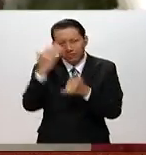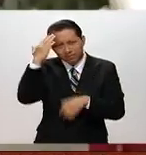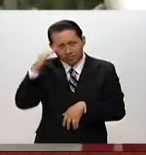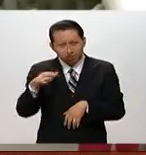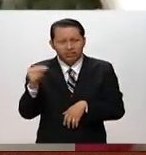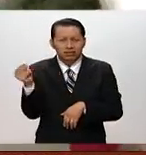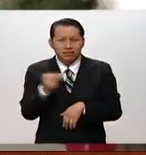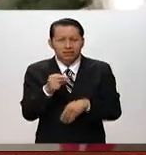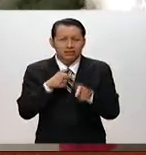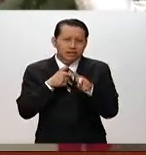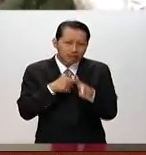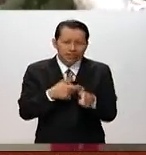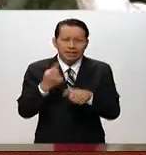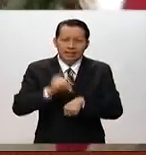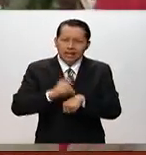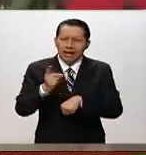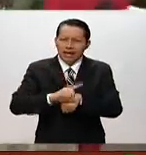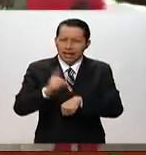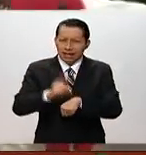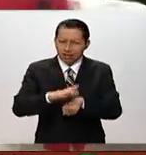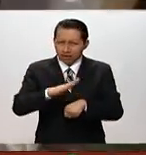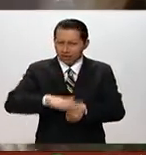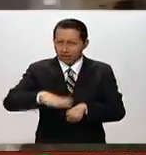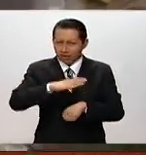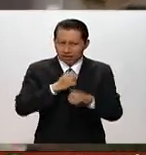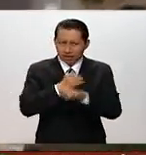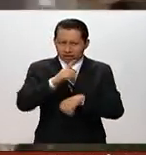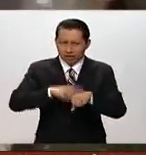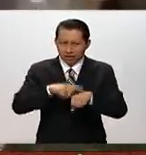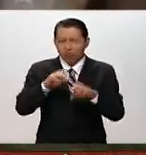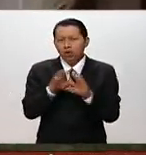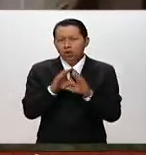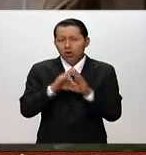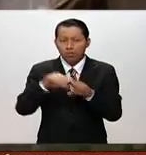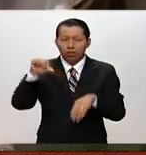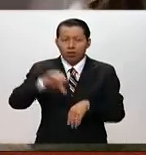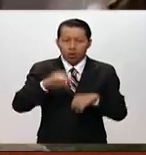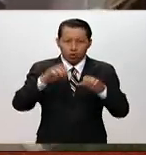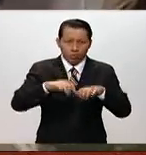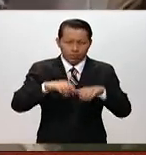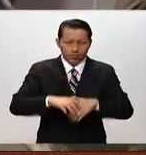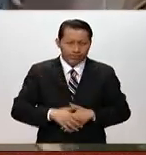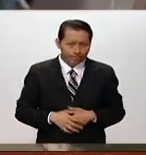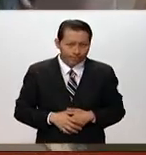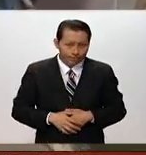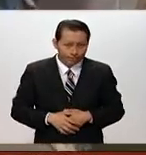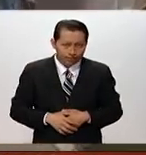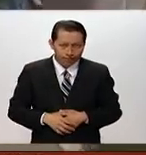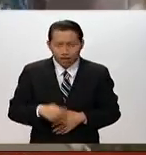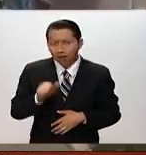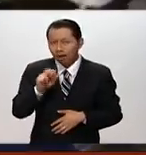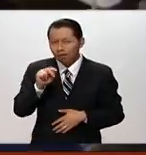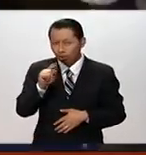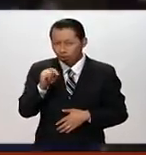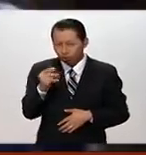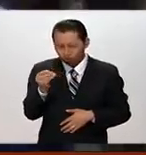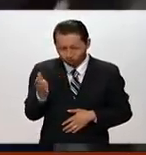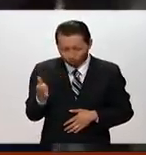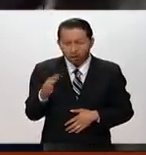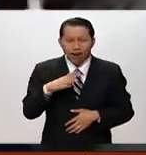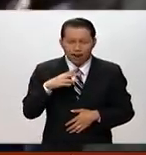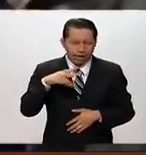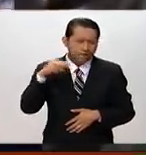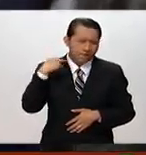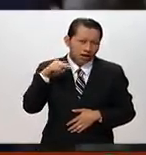seguir en el día a día aquí en territorio estatal las condiciones de hoy, lluvia. Antonio, en Veracruz